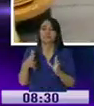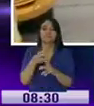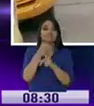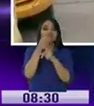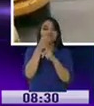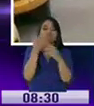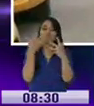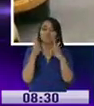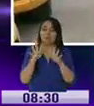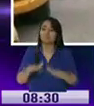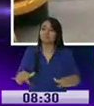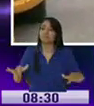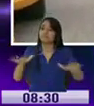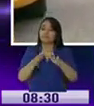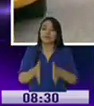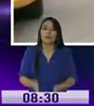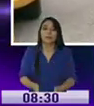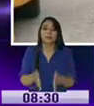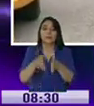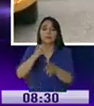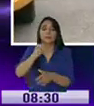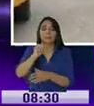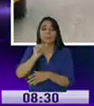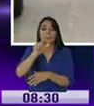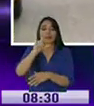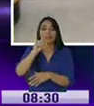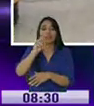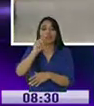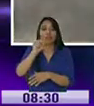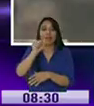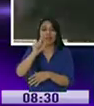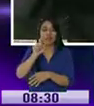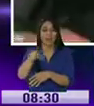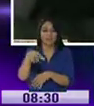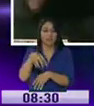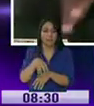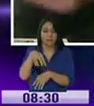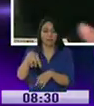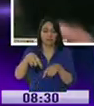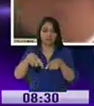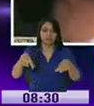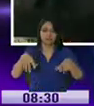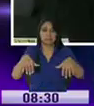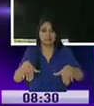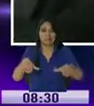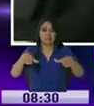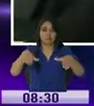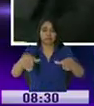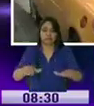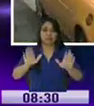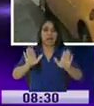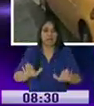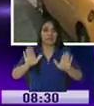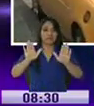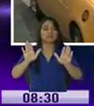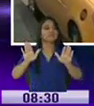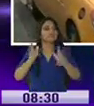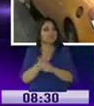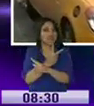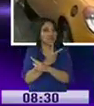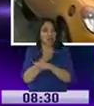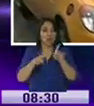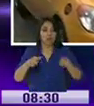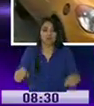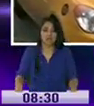gran parte de esta vía, de la Maldonado, que tenía estos desniveles que ocasionaban ruptura o de